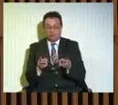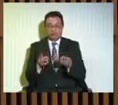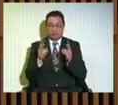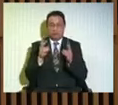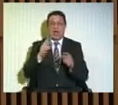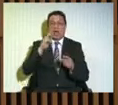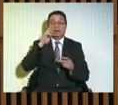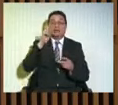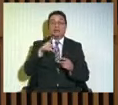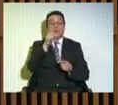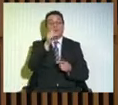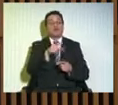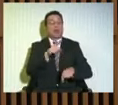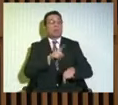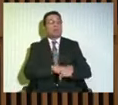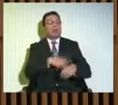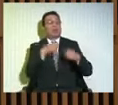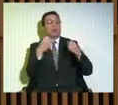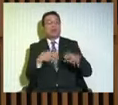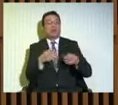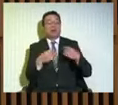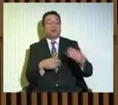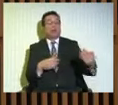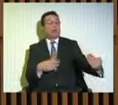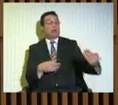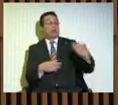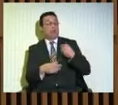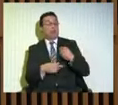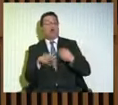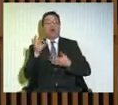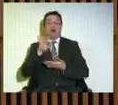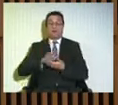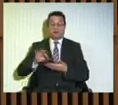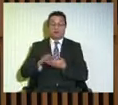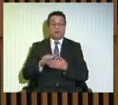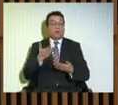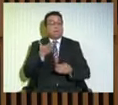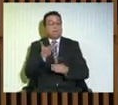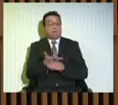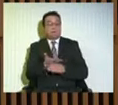que la persona tenga que perder tiempo en ir a una oficina, en pedir